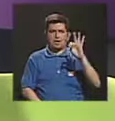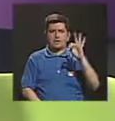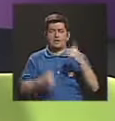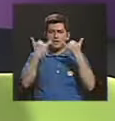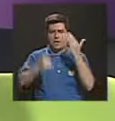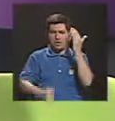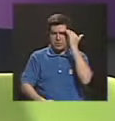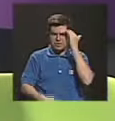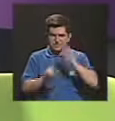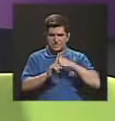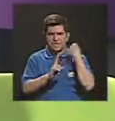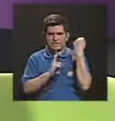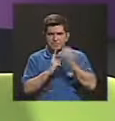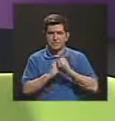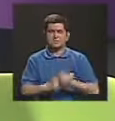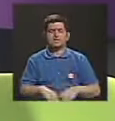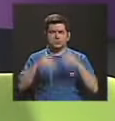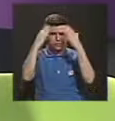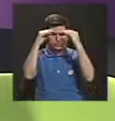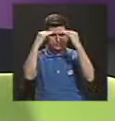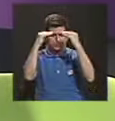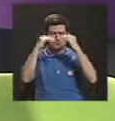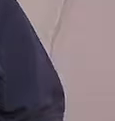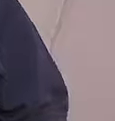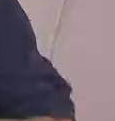Conozca ahora la condición en la siguiente nota.